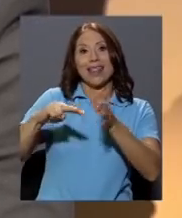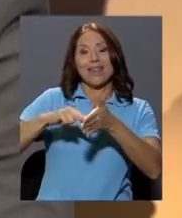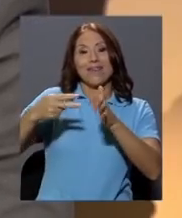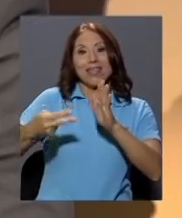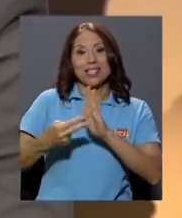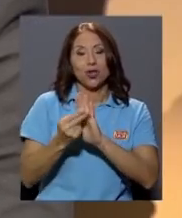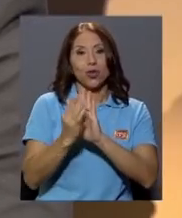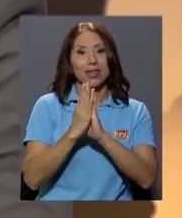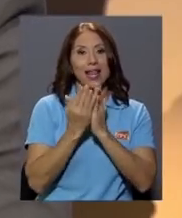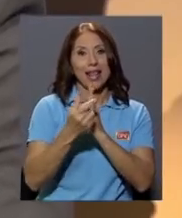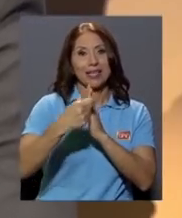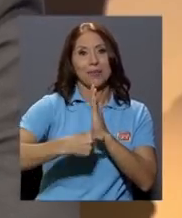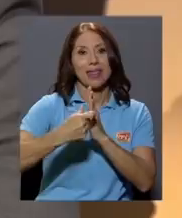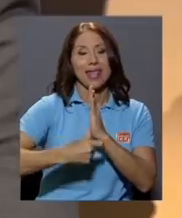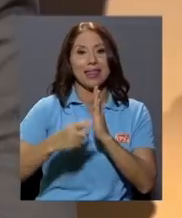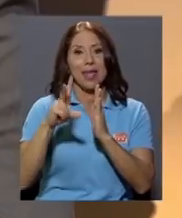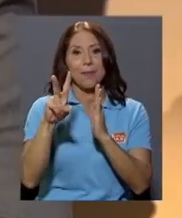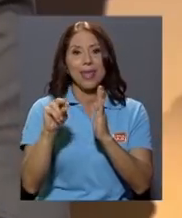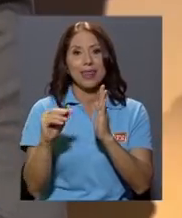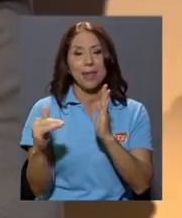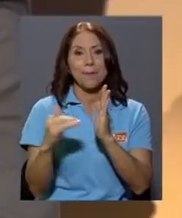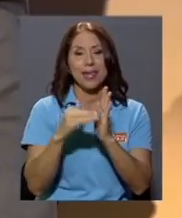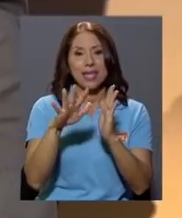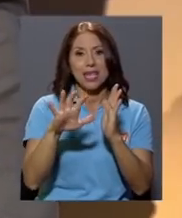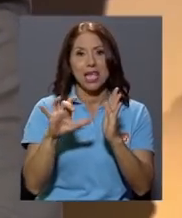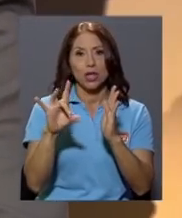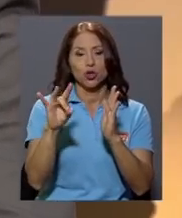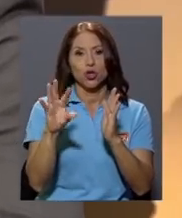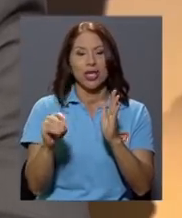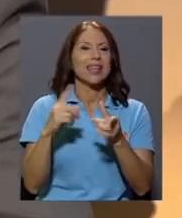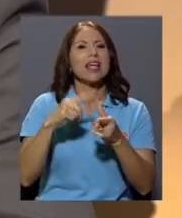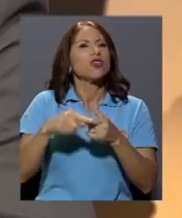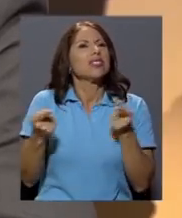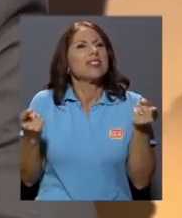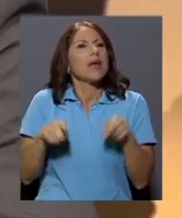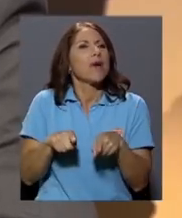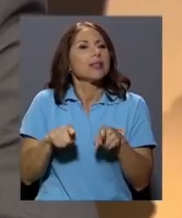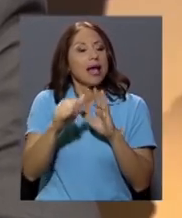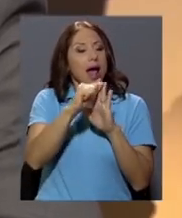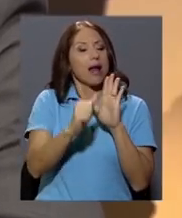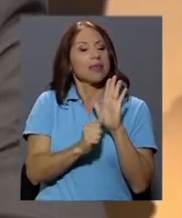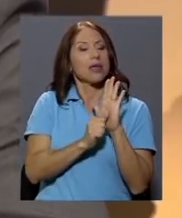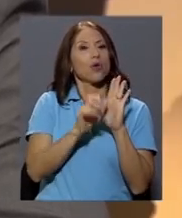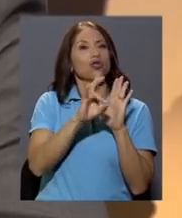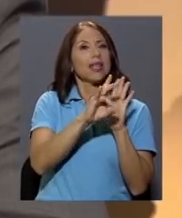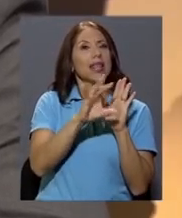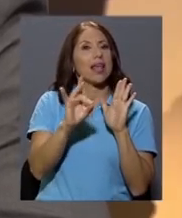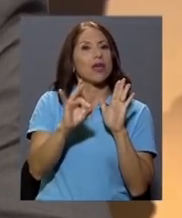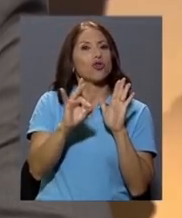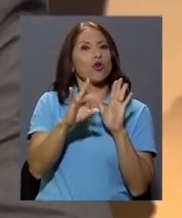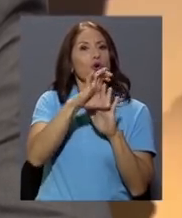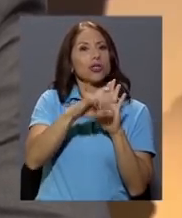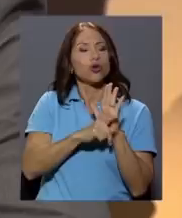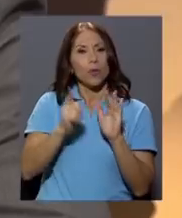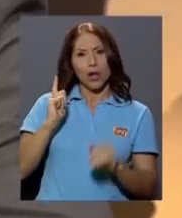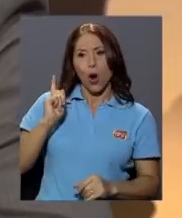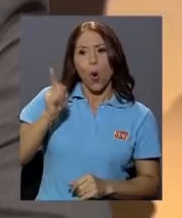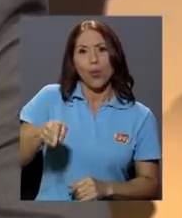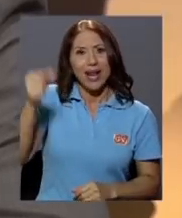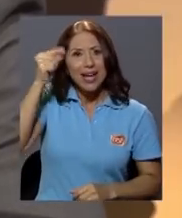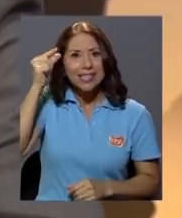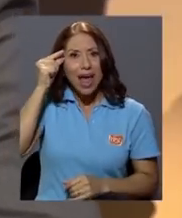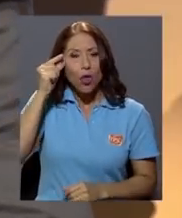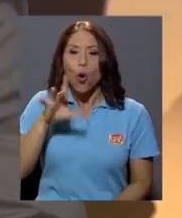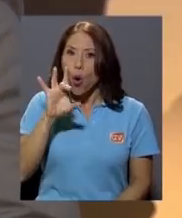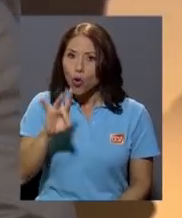expediente 20.580. Bueno, ¿qué pasaría entonces si por un lado el artículo 78 obliga al Estado a invertir el 8%